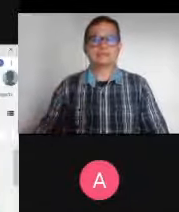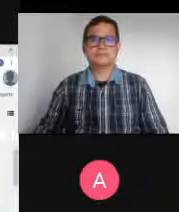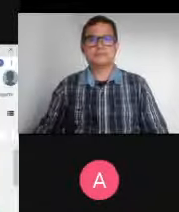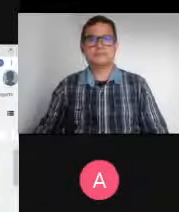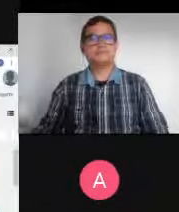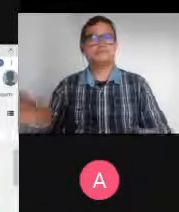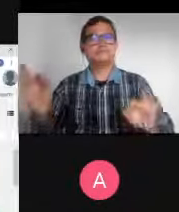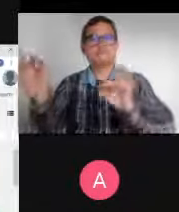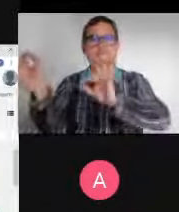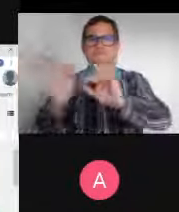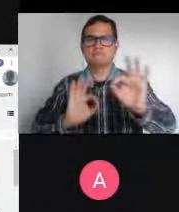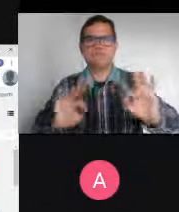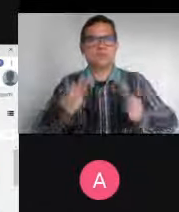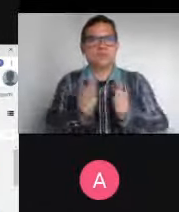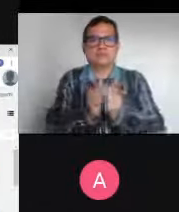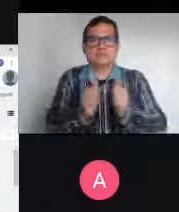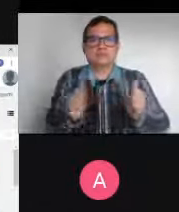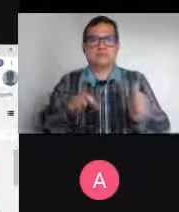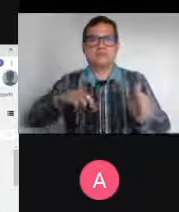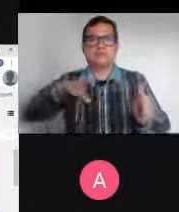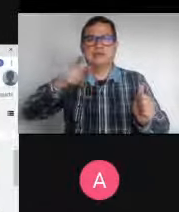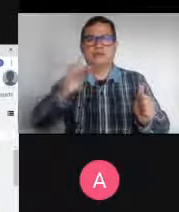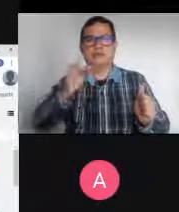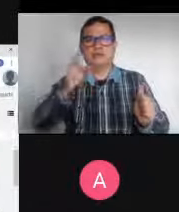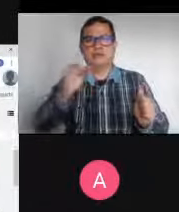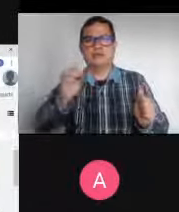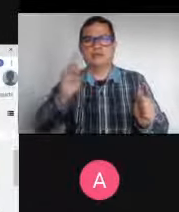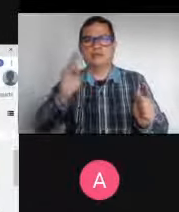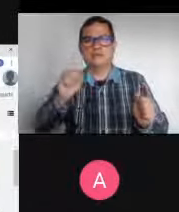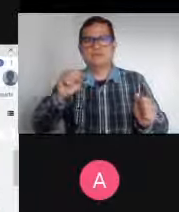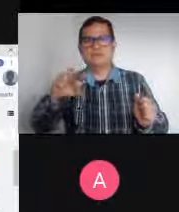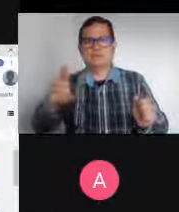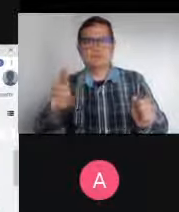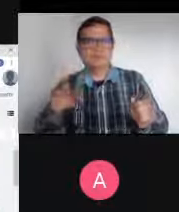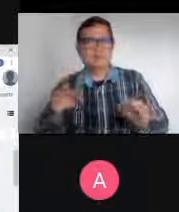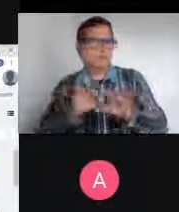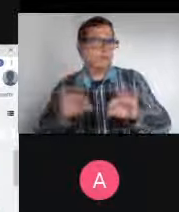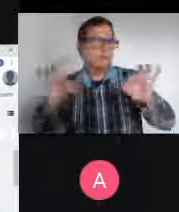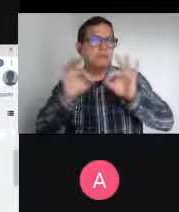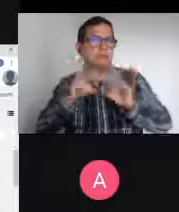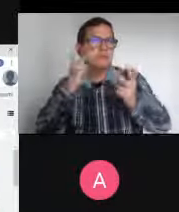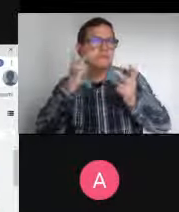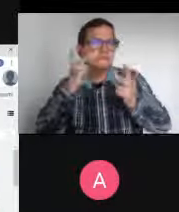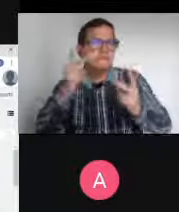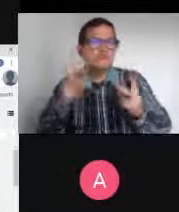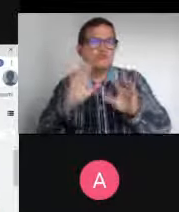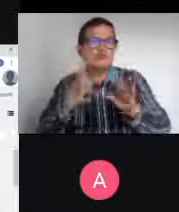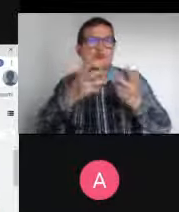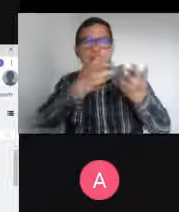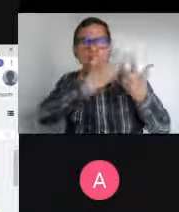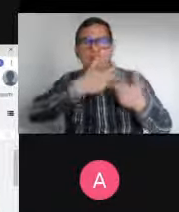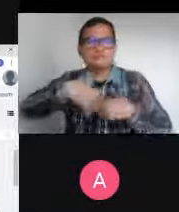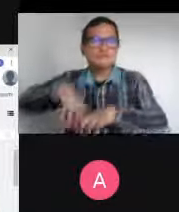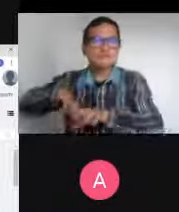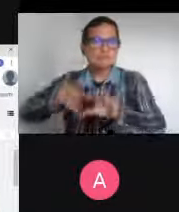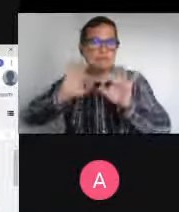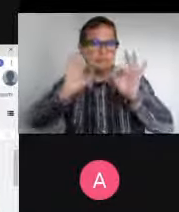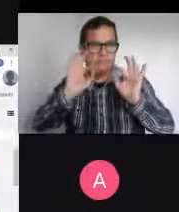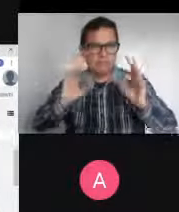pues yo lo realicé sin protoboard. La idea era pues que ustedes lo pudieran ver su funcionamiento. La idea era que